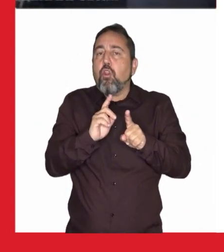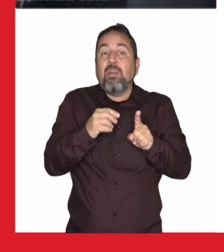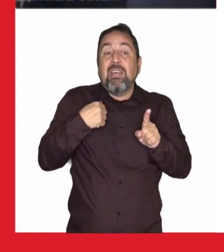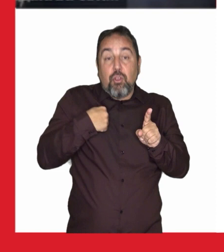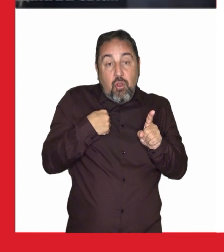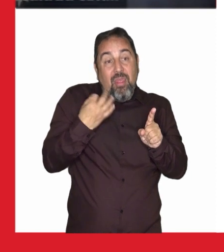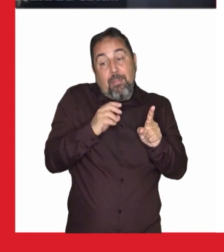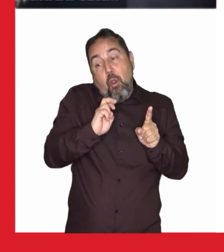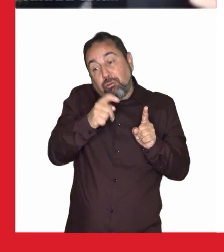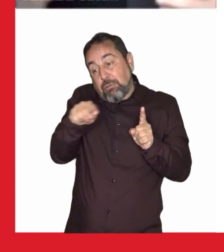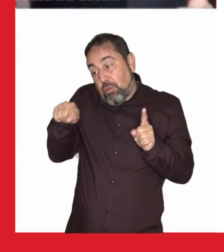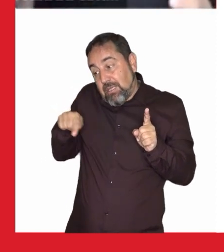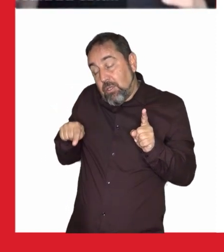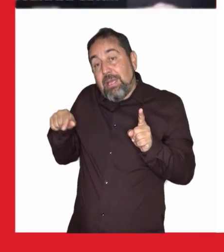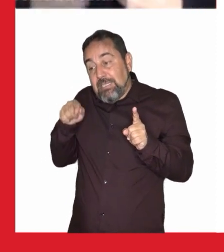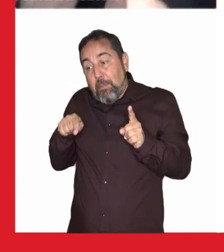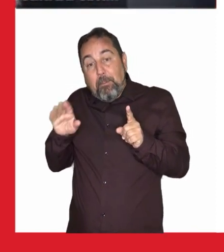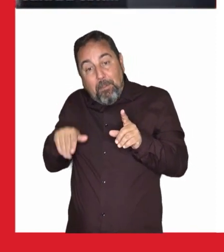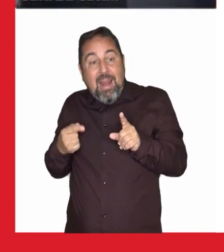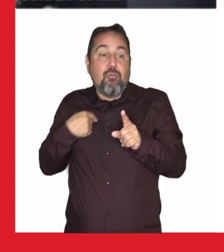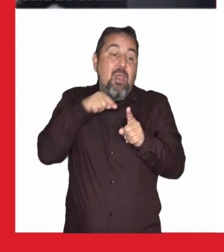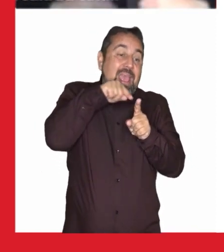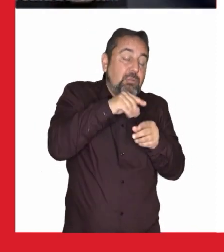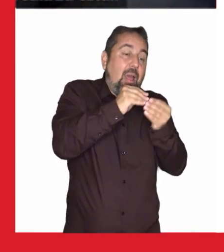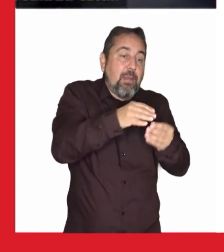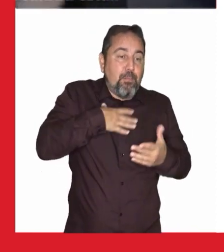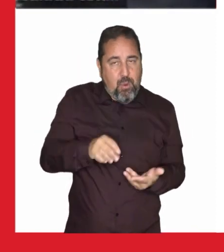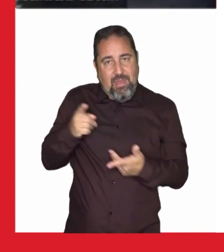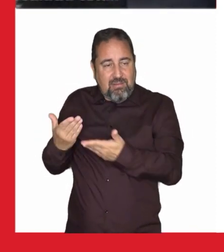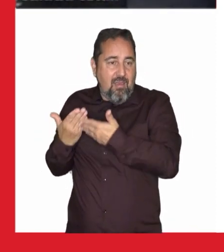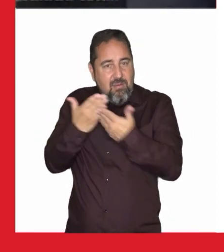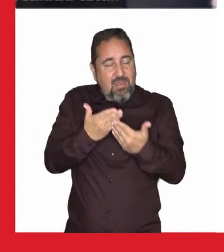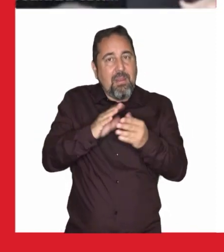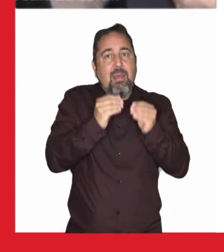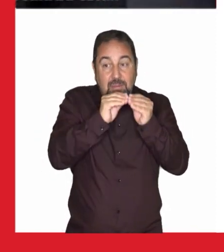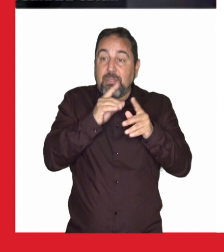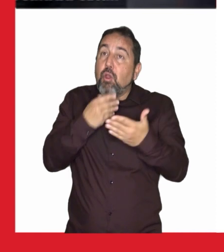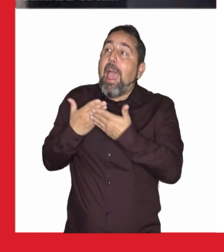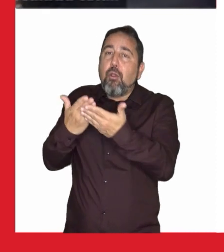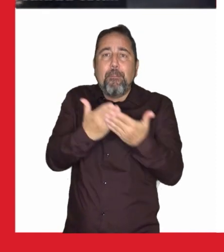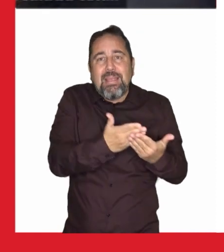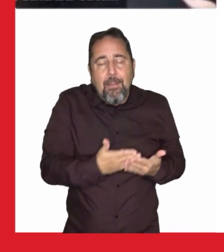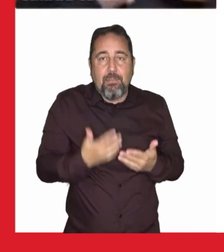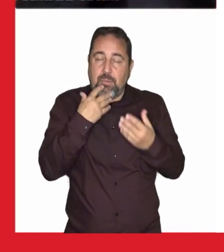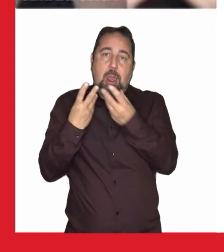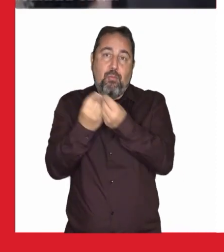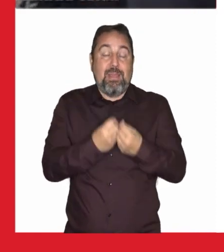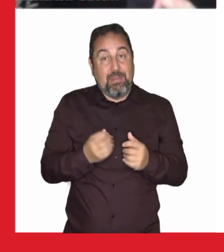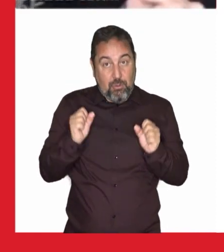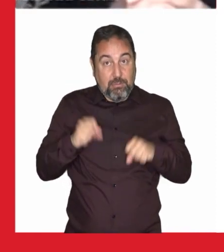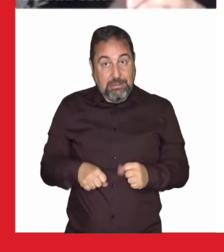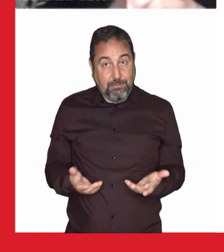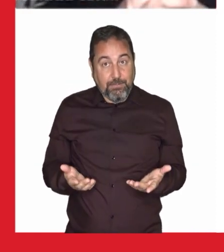o reparto mensajería, sino con aquello que tengo que hacer para poder hacer ropa, para poder hacer mensajería o para poder